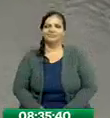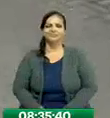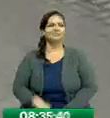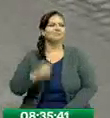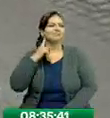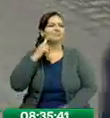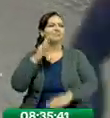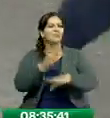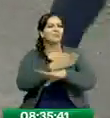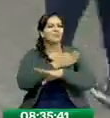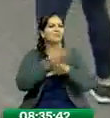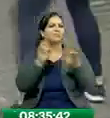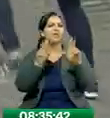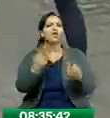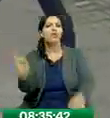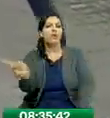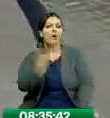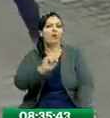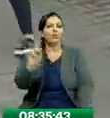matar